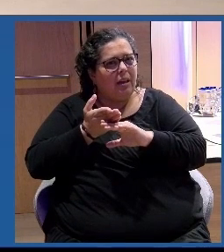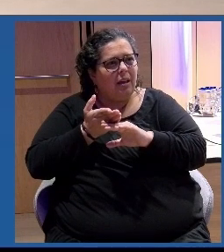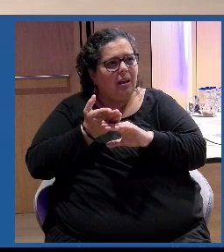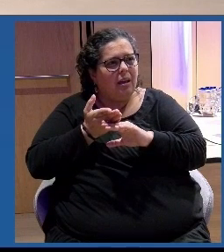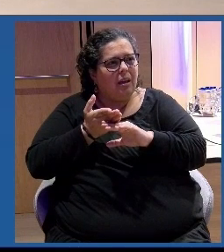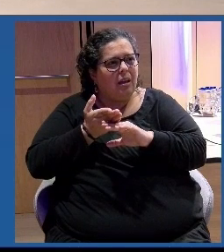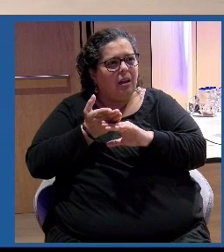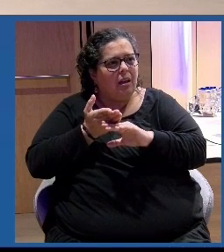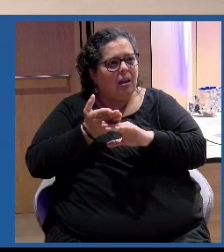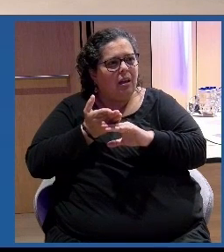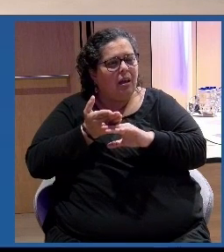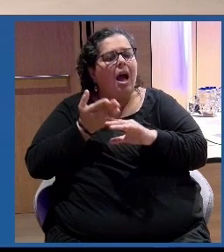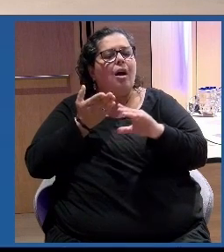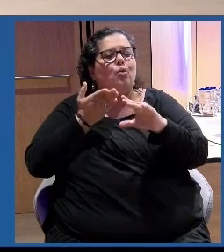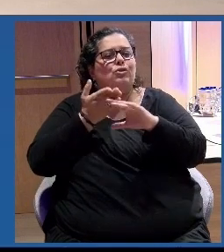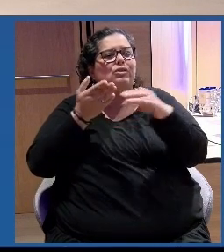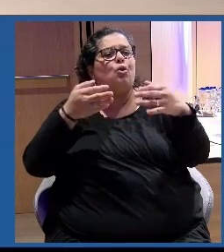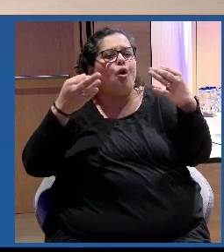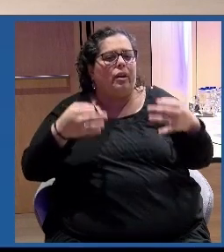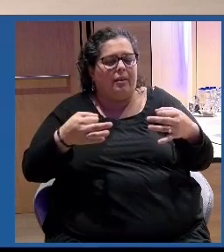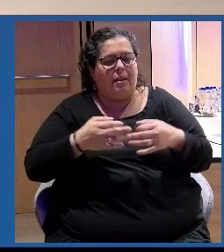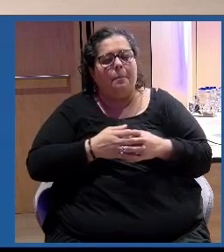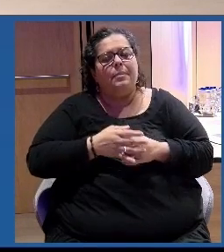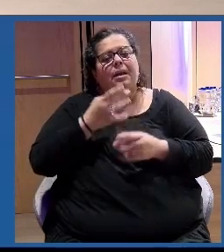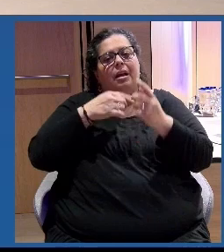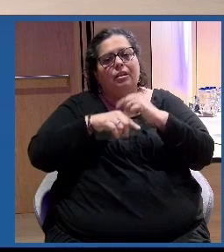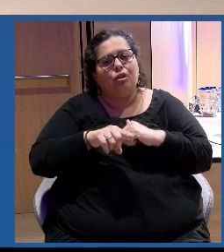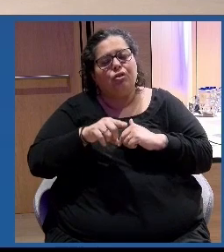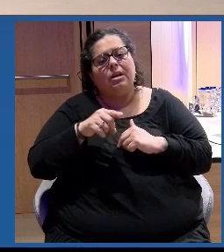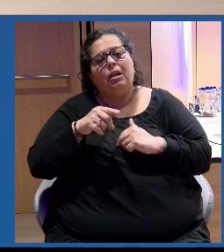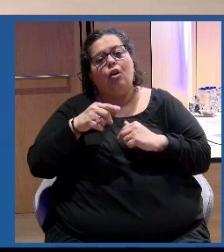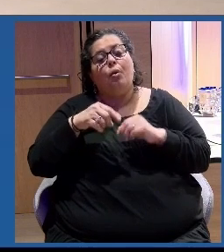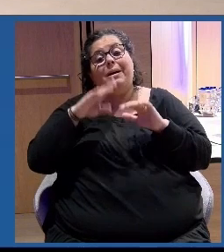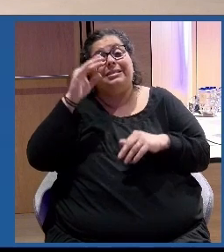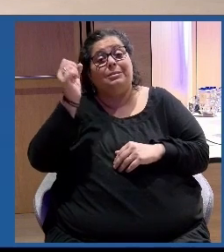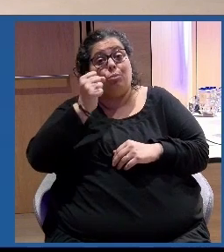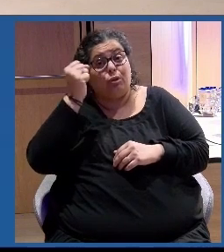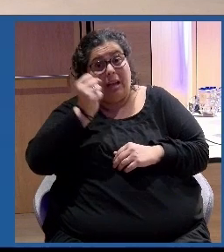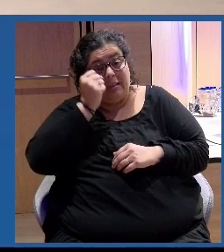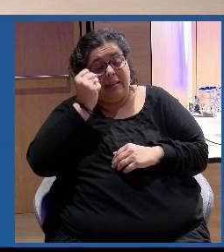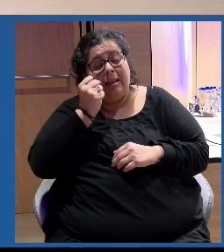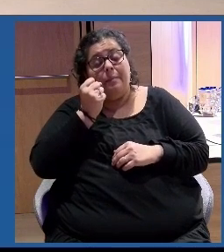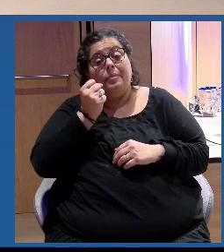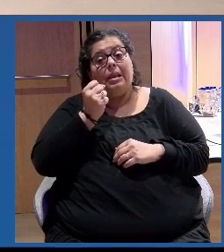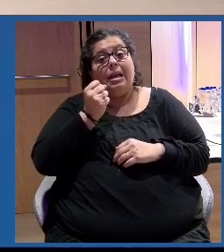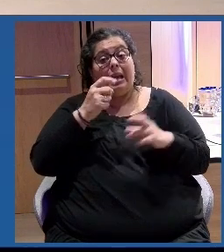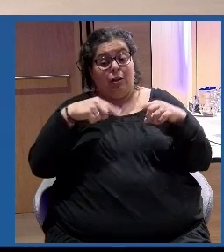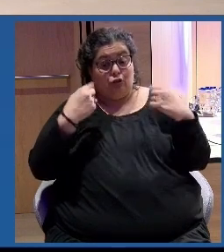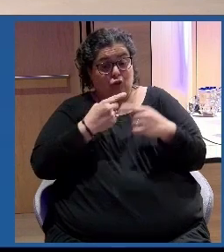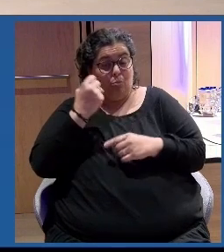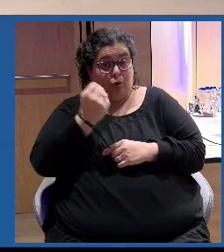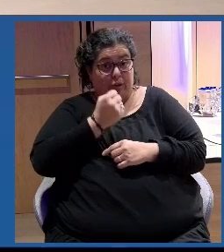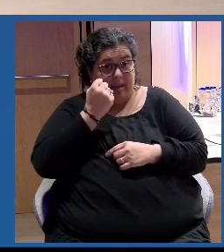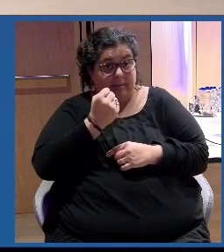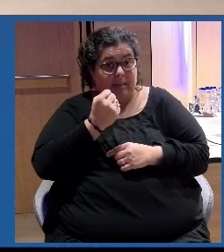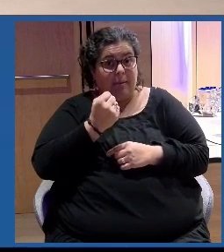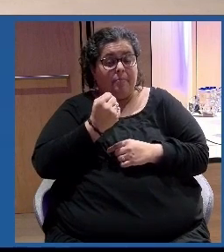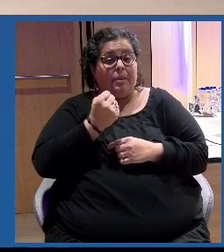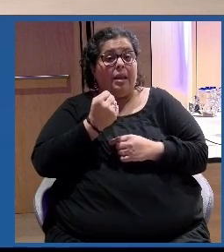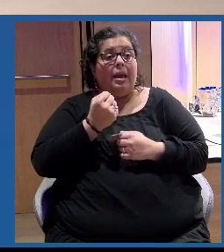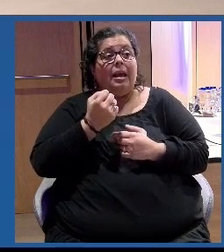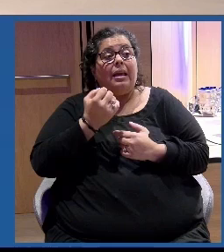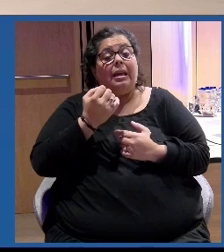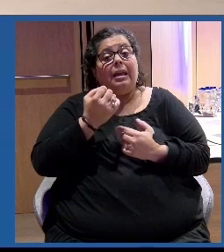La correlación es fuerte porque lo que a nosotros nos importa en perspectiva longitudinal es que en alguna medida hay una